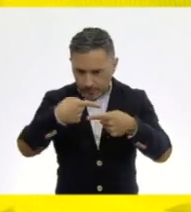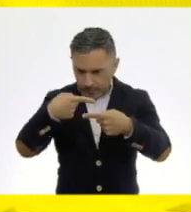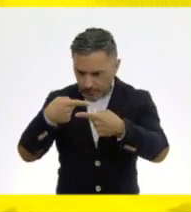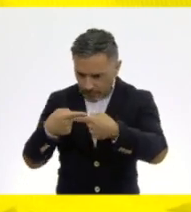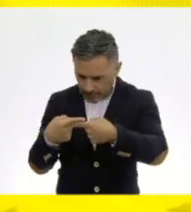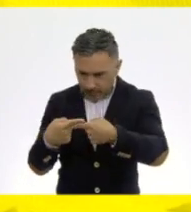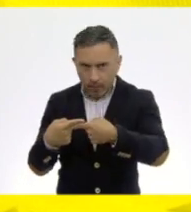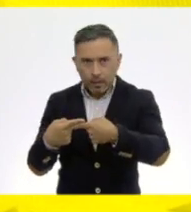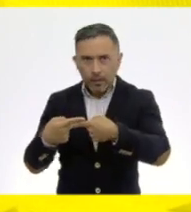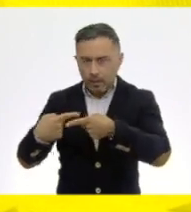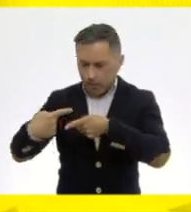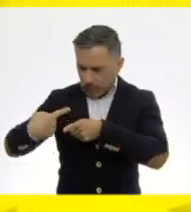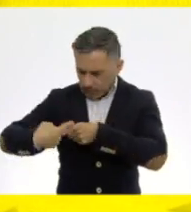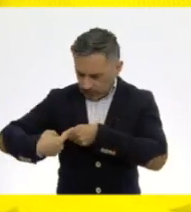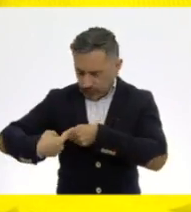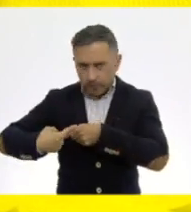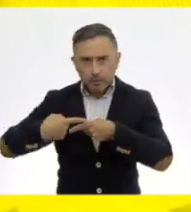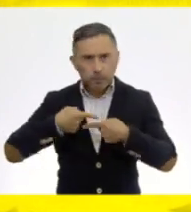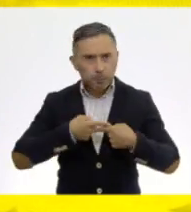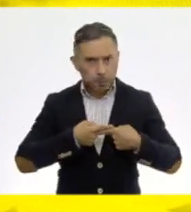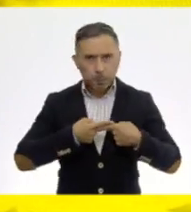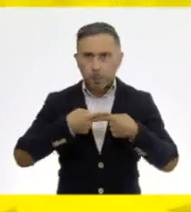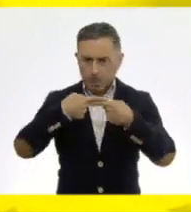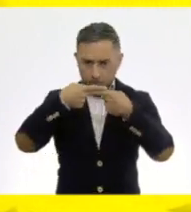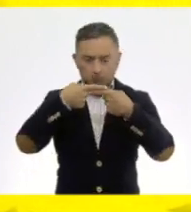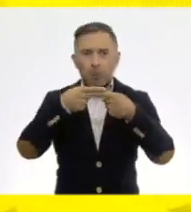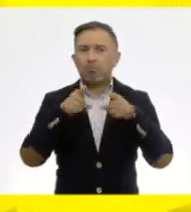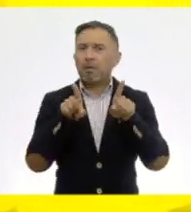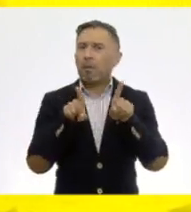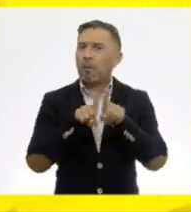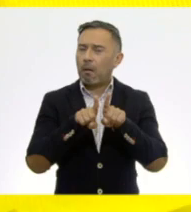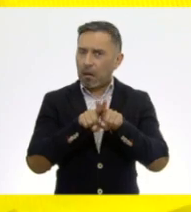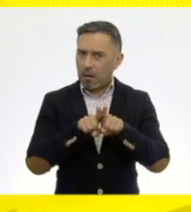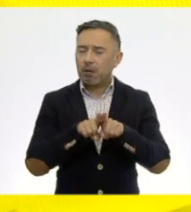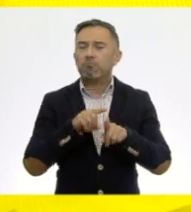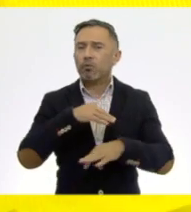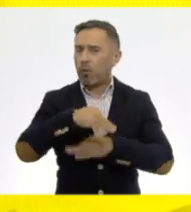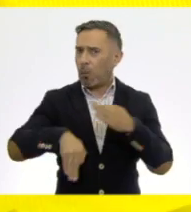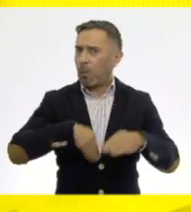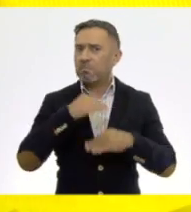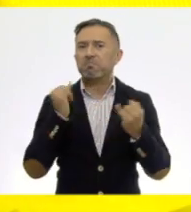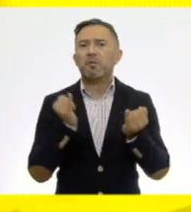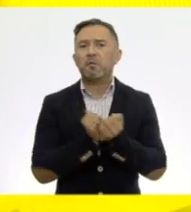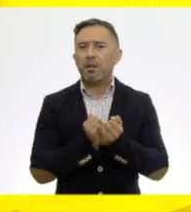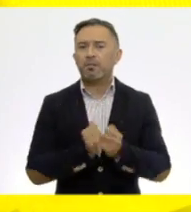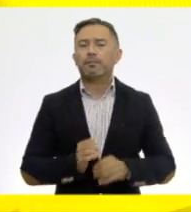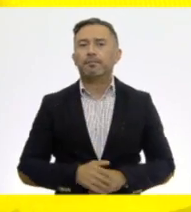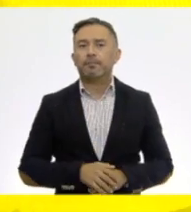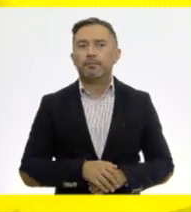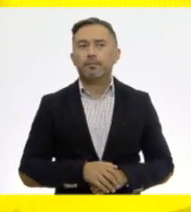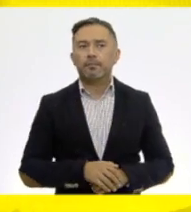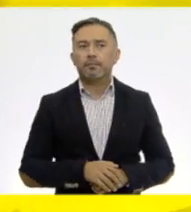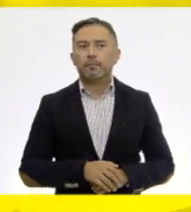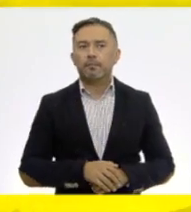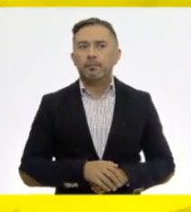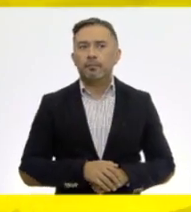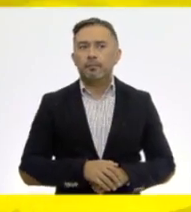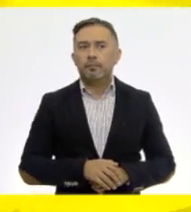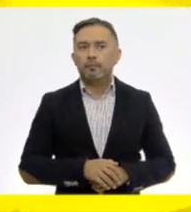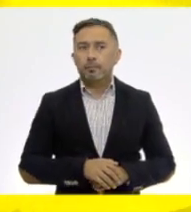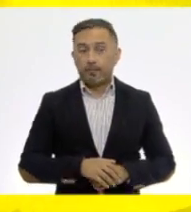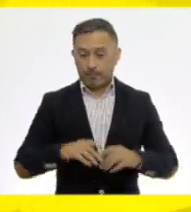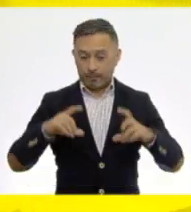otro arista, otra y otra. Entonces todas son iguales. Y la cara es la que